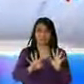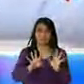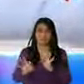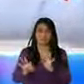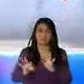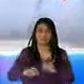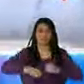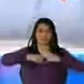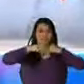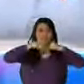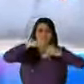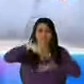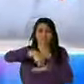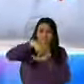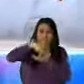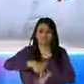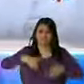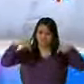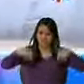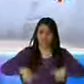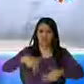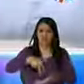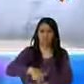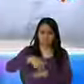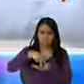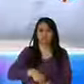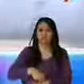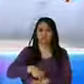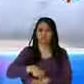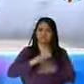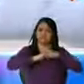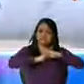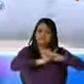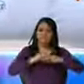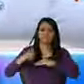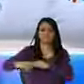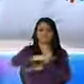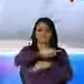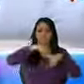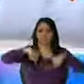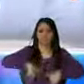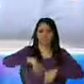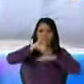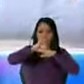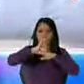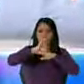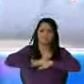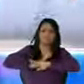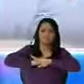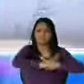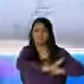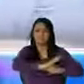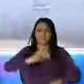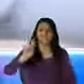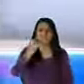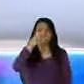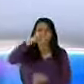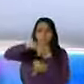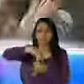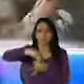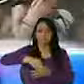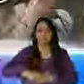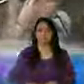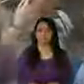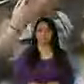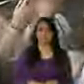fuerte: aquí estamos para defender la democracia, para defender la segunda vuelta electoral.